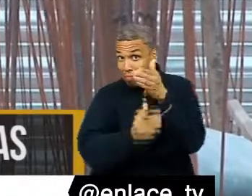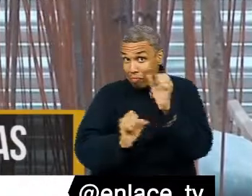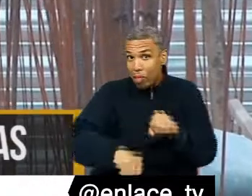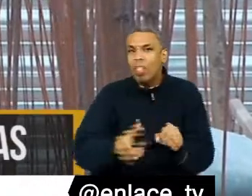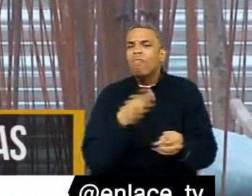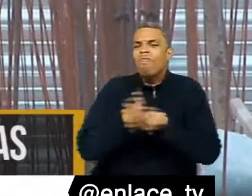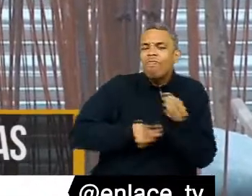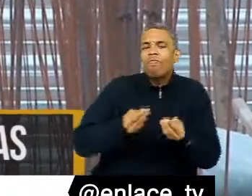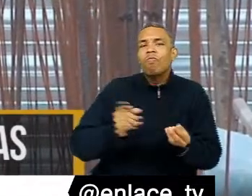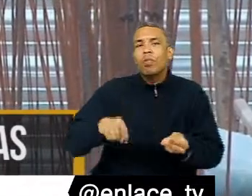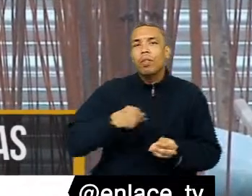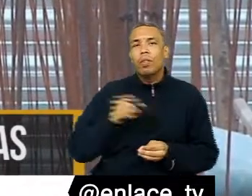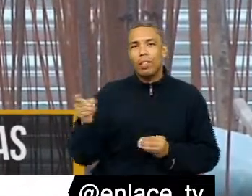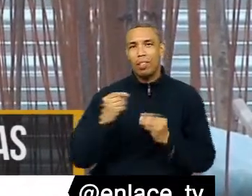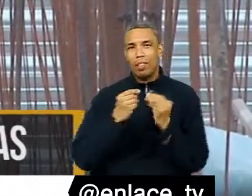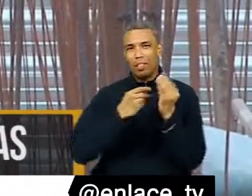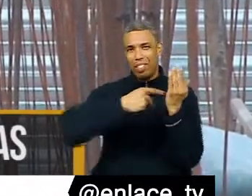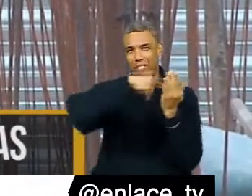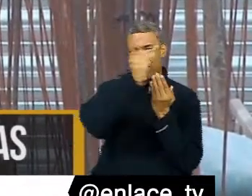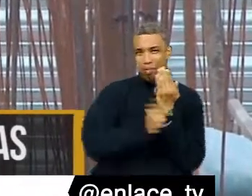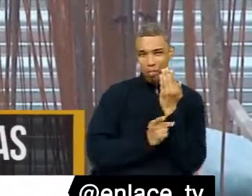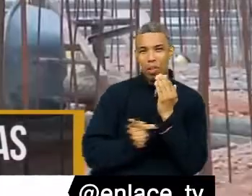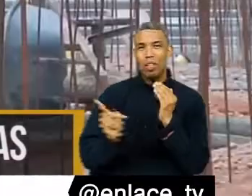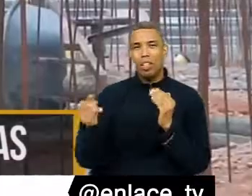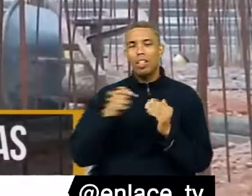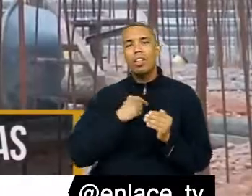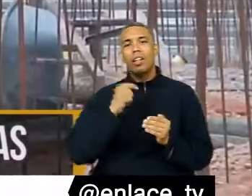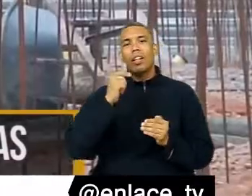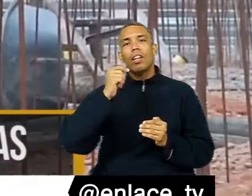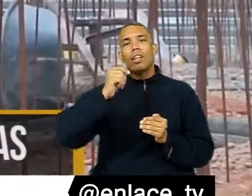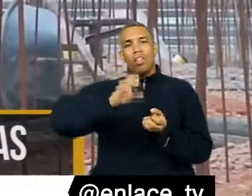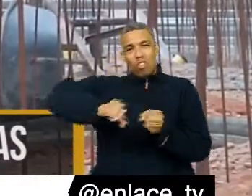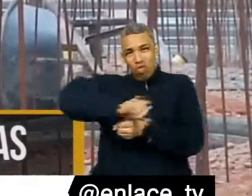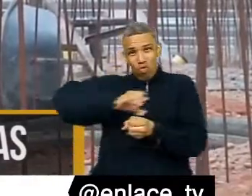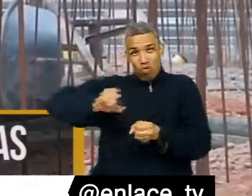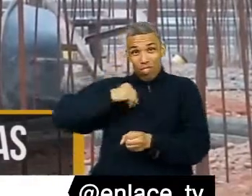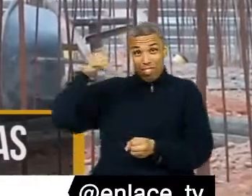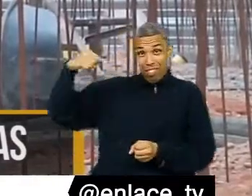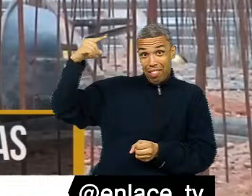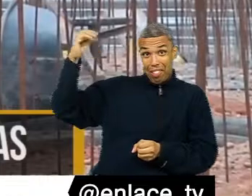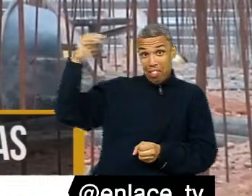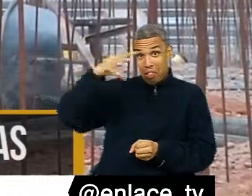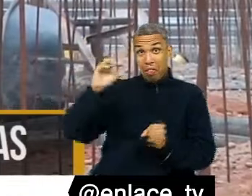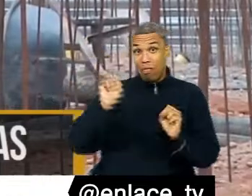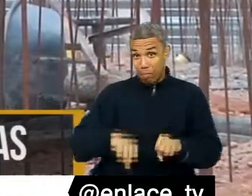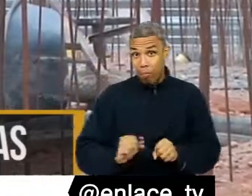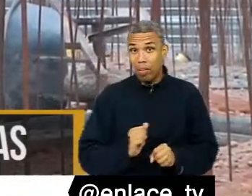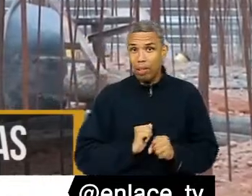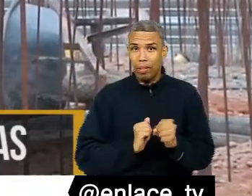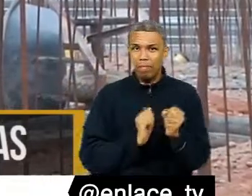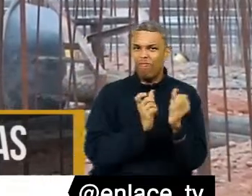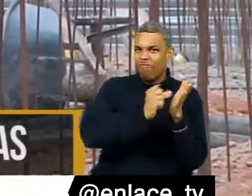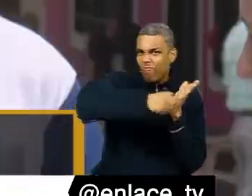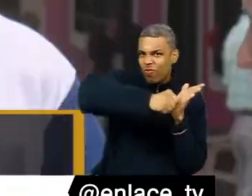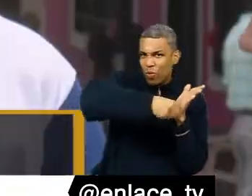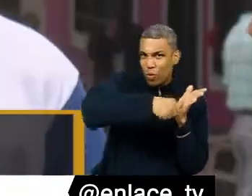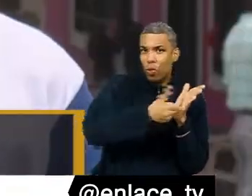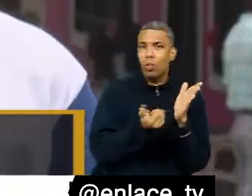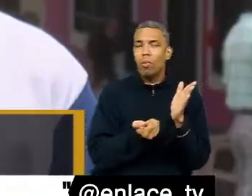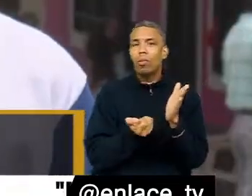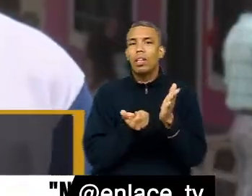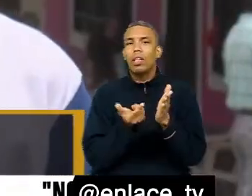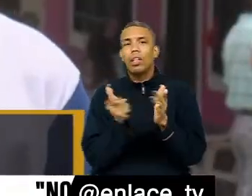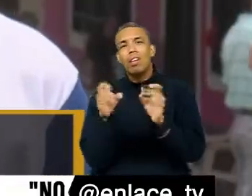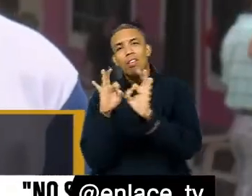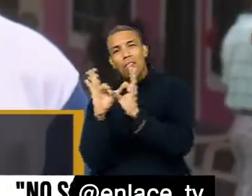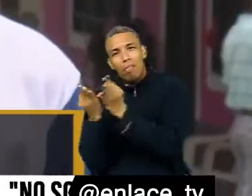llevarlo a la constructora y de inmediatamente nosotros podemos asignar ese subsidio. Llevar fotocopia de la cédula, que tenga núcleo familiar,